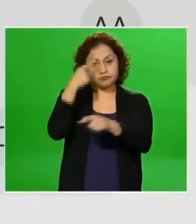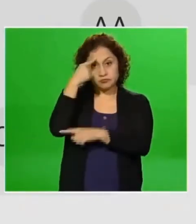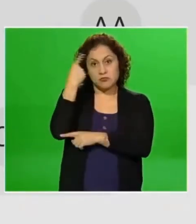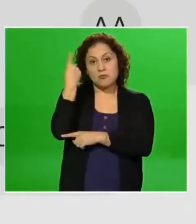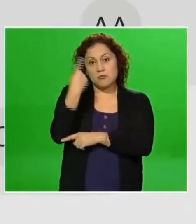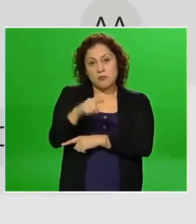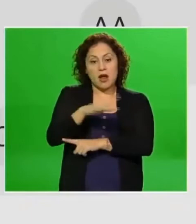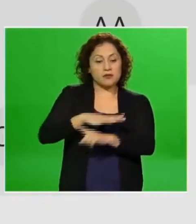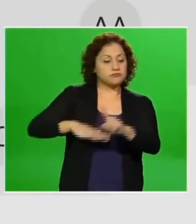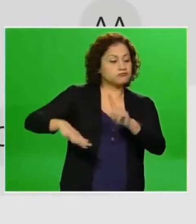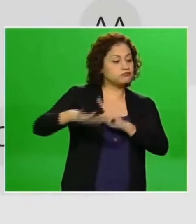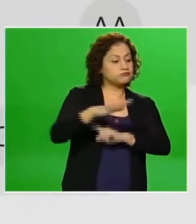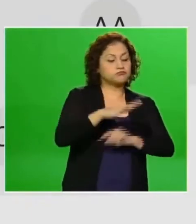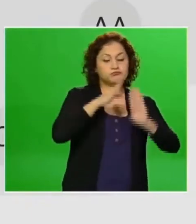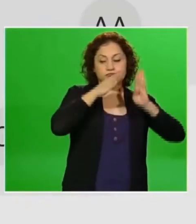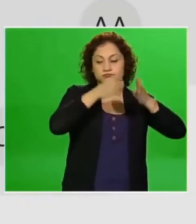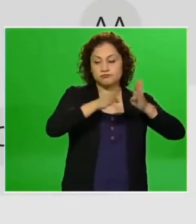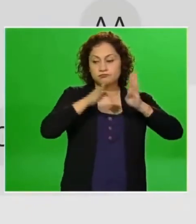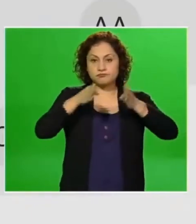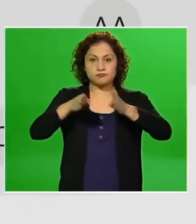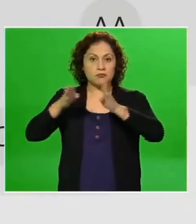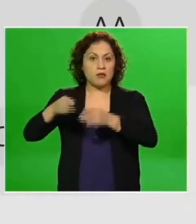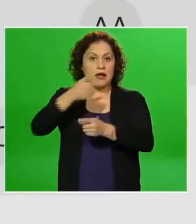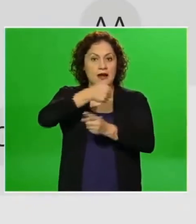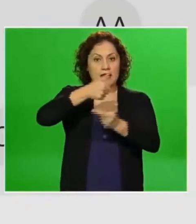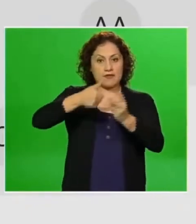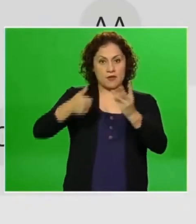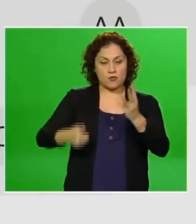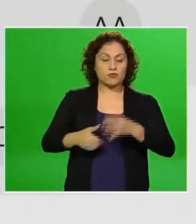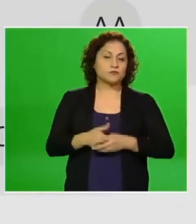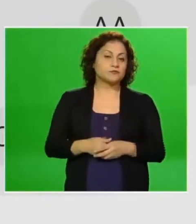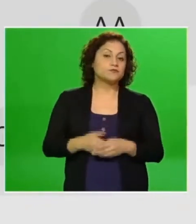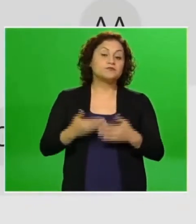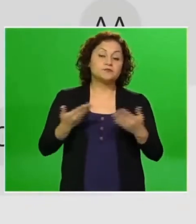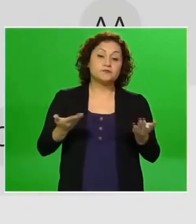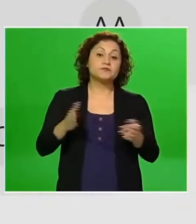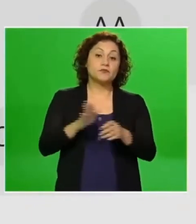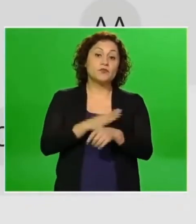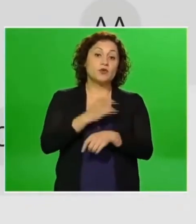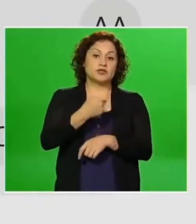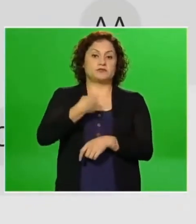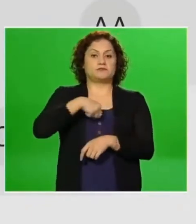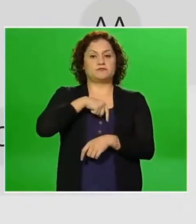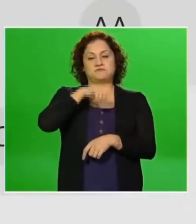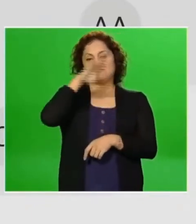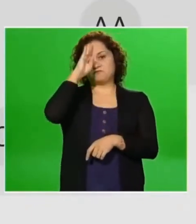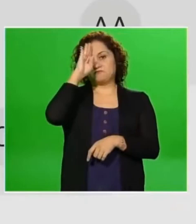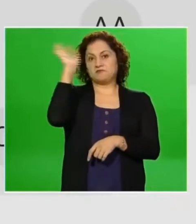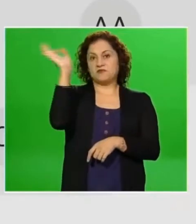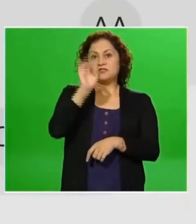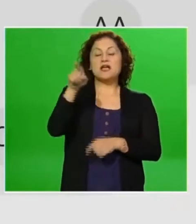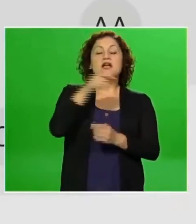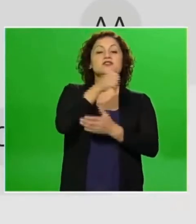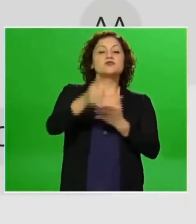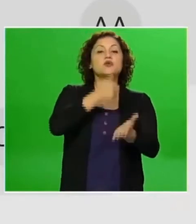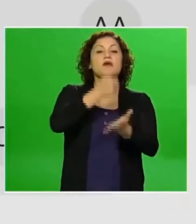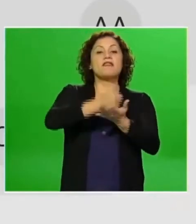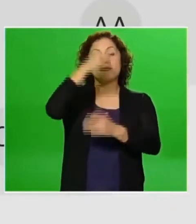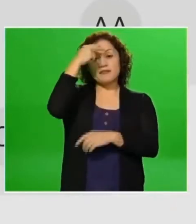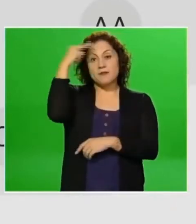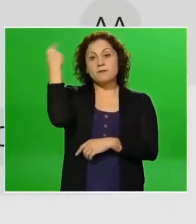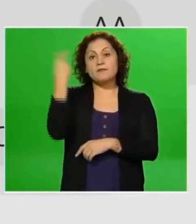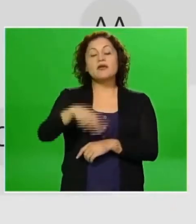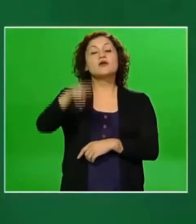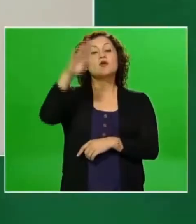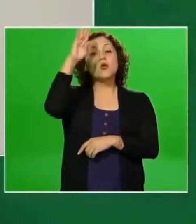de su comportamiento, para efectos de su riesgo epidémico. Entonces, pensamos que de seguro la Ciudad de México está preveyendo